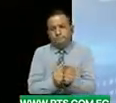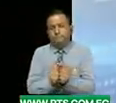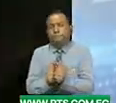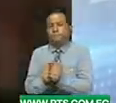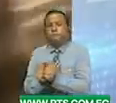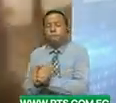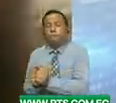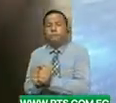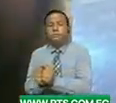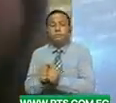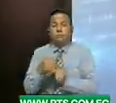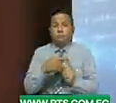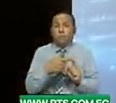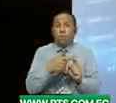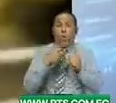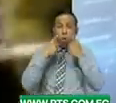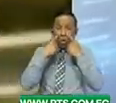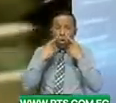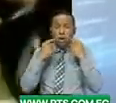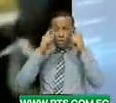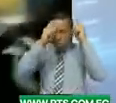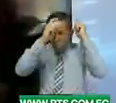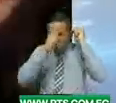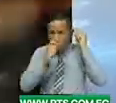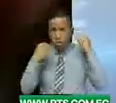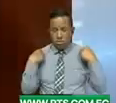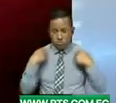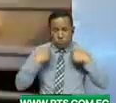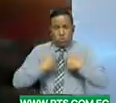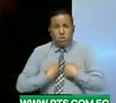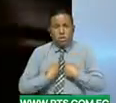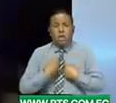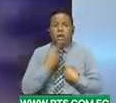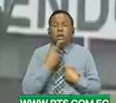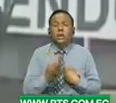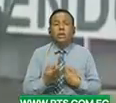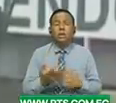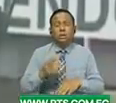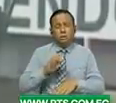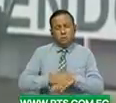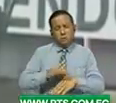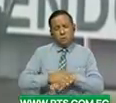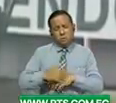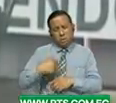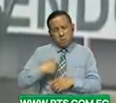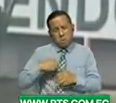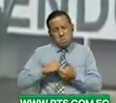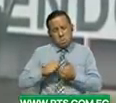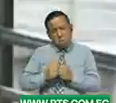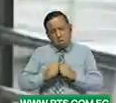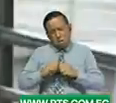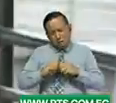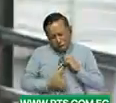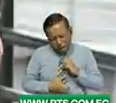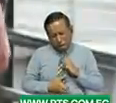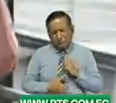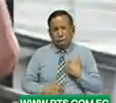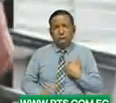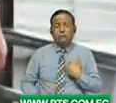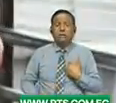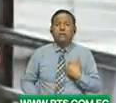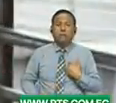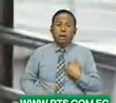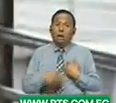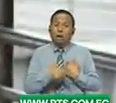Bajémoslo. Lo retiraron llorando. Tenía gorra y una mochila. Decía que pretendía hacerlo por problemas sentimentales. En aquel sitio también encontraron